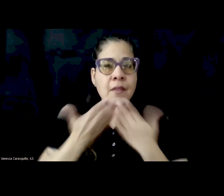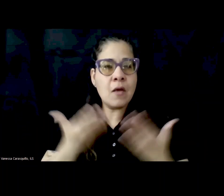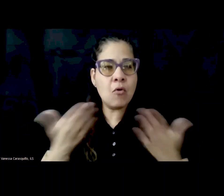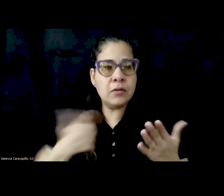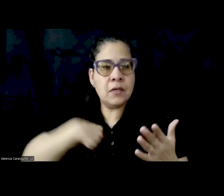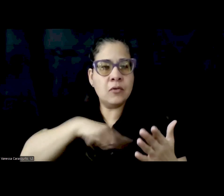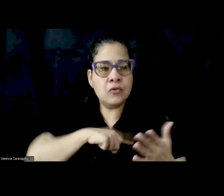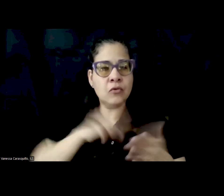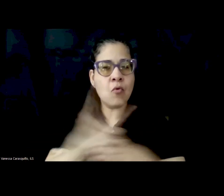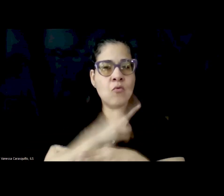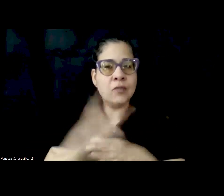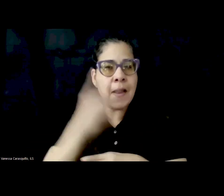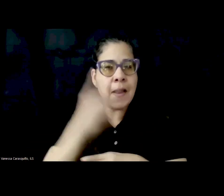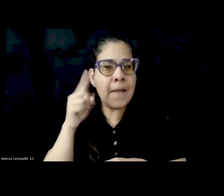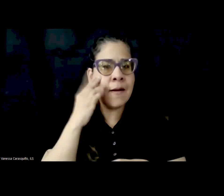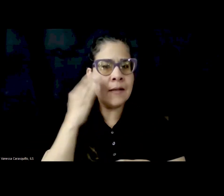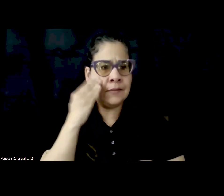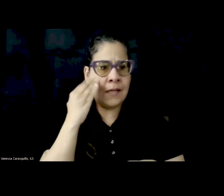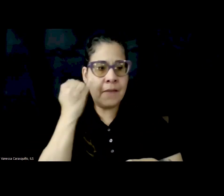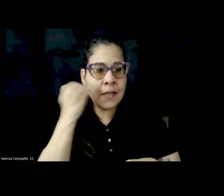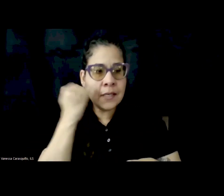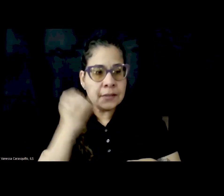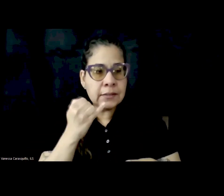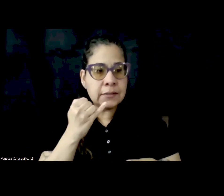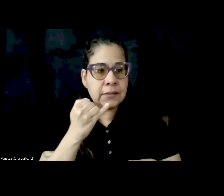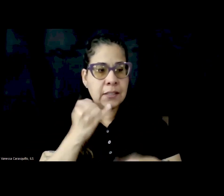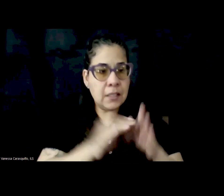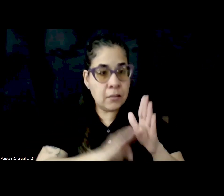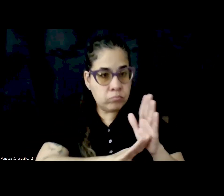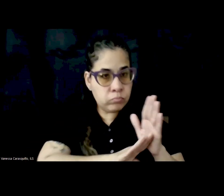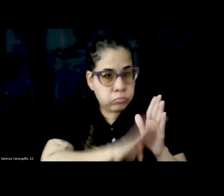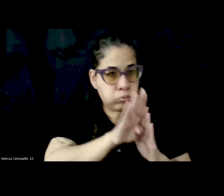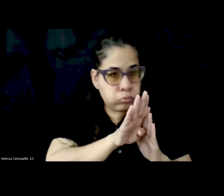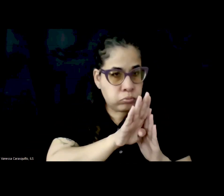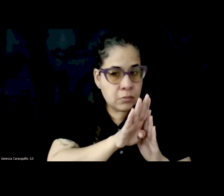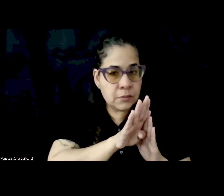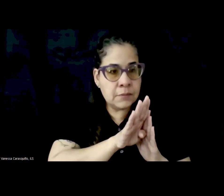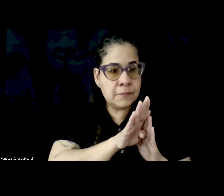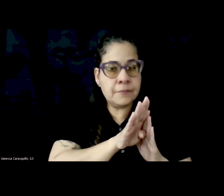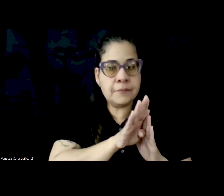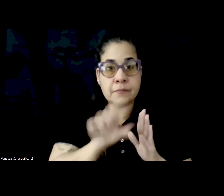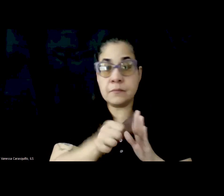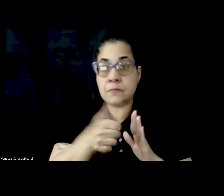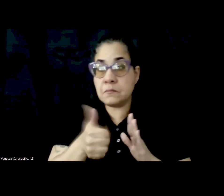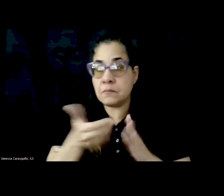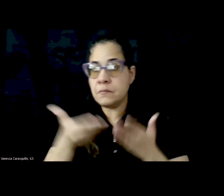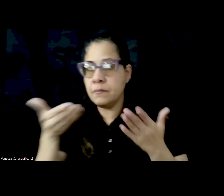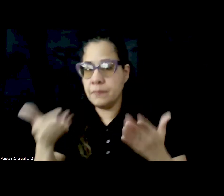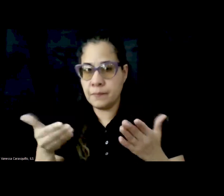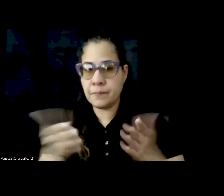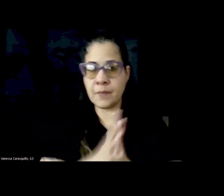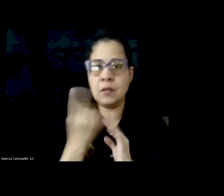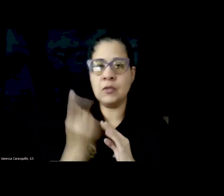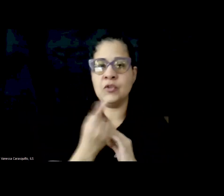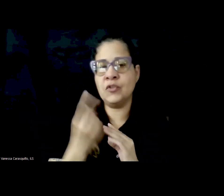utilizar para medir si está teniendo un progreso el niño en una cosa o en la otra. Porque hay veces que simplemente con la palabra